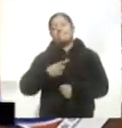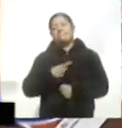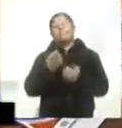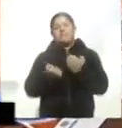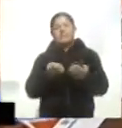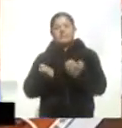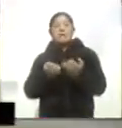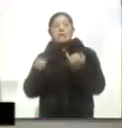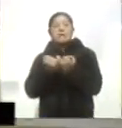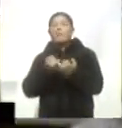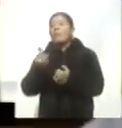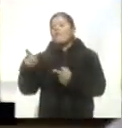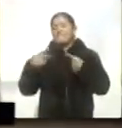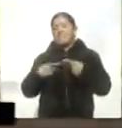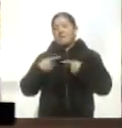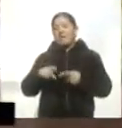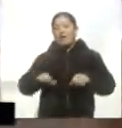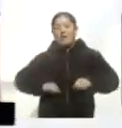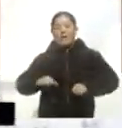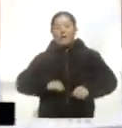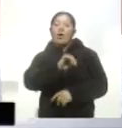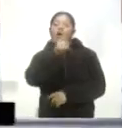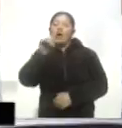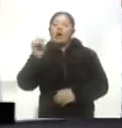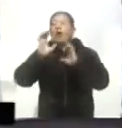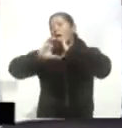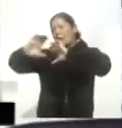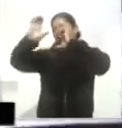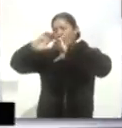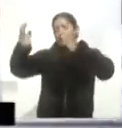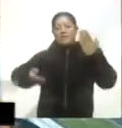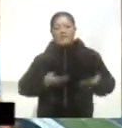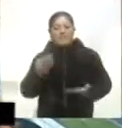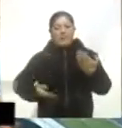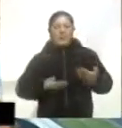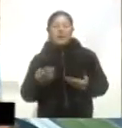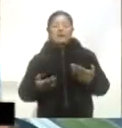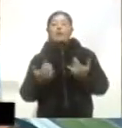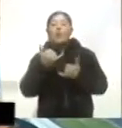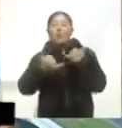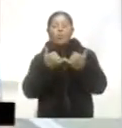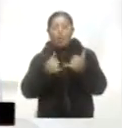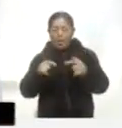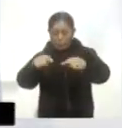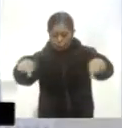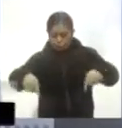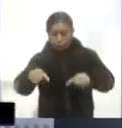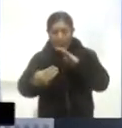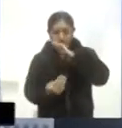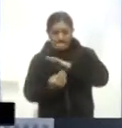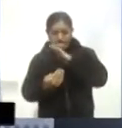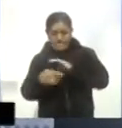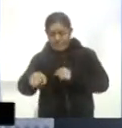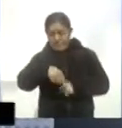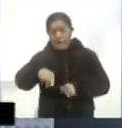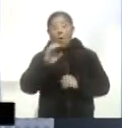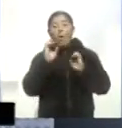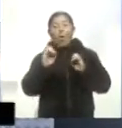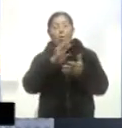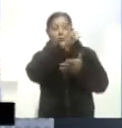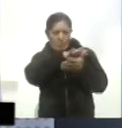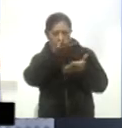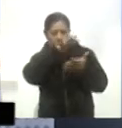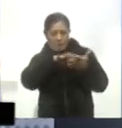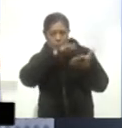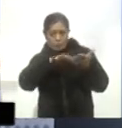personas pueden incursionar en otras actividades como canto, baile, juegos de mesa en familia y lecturas. En este confinamiento lo que se